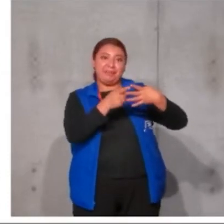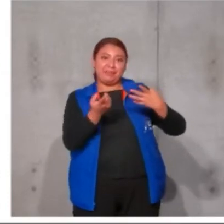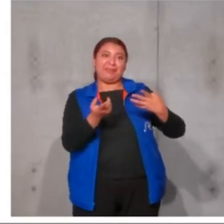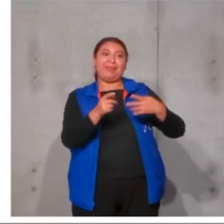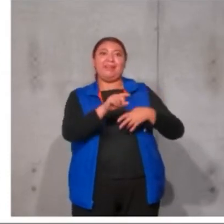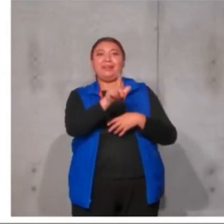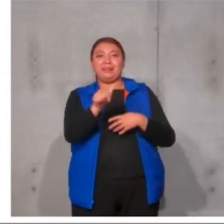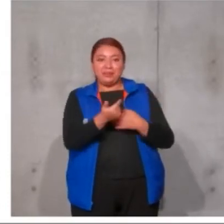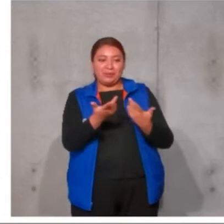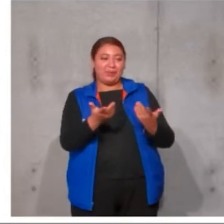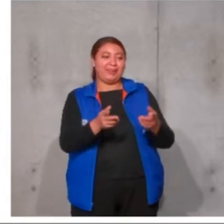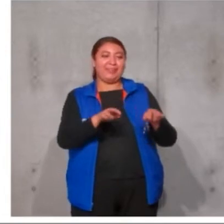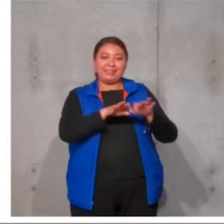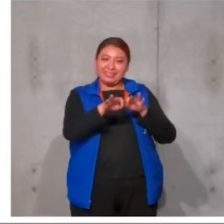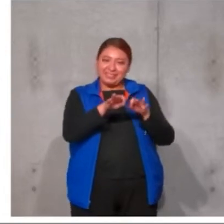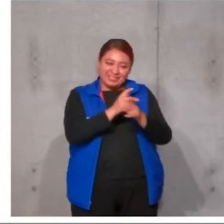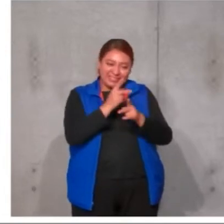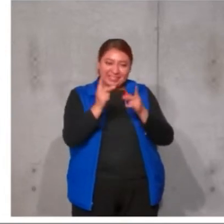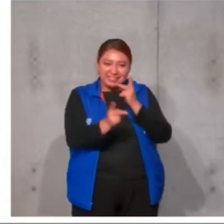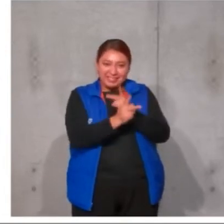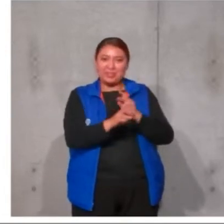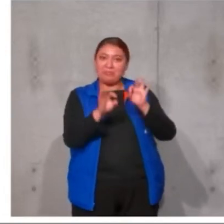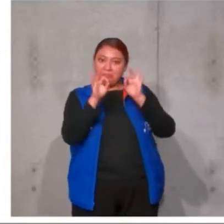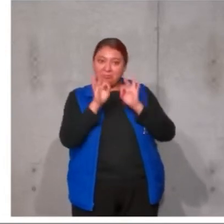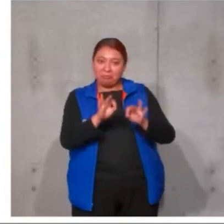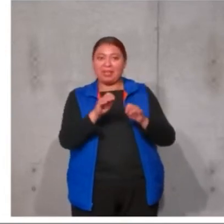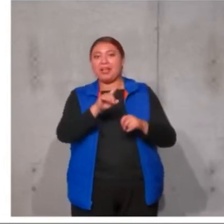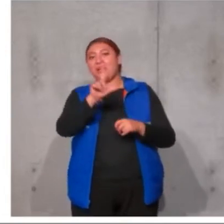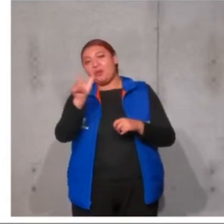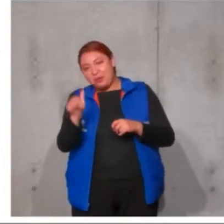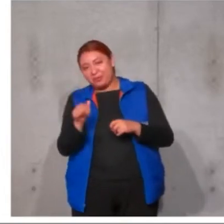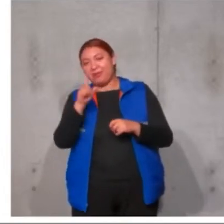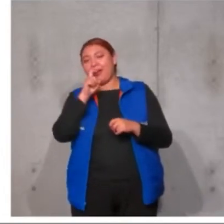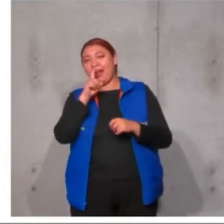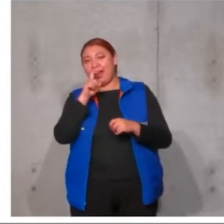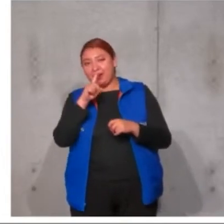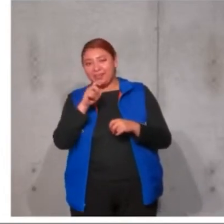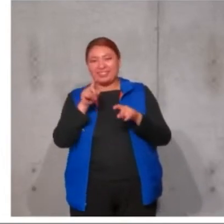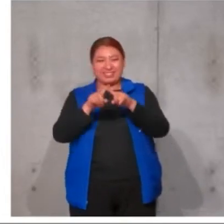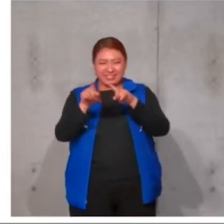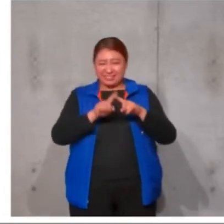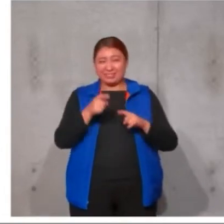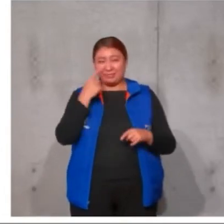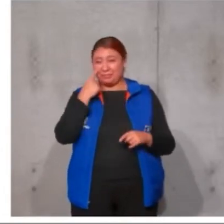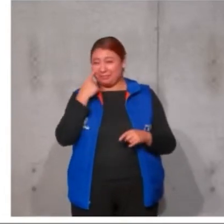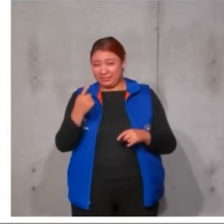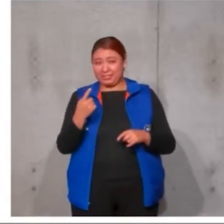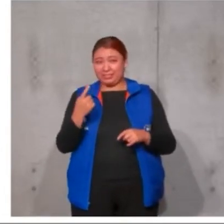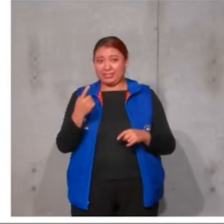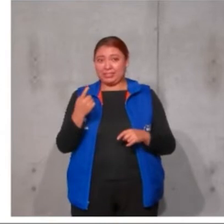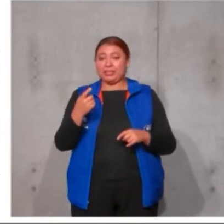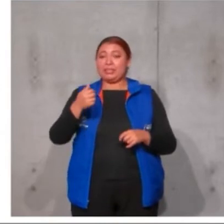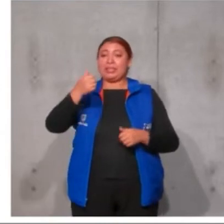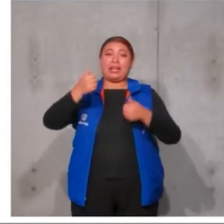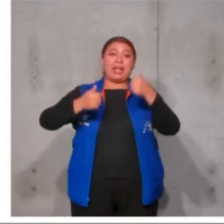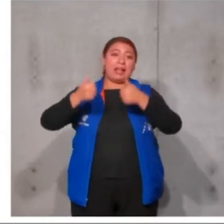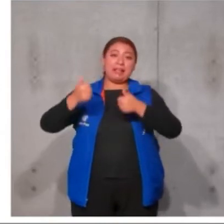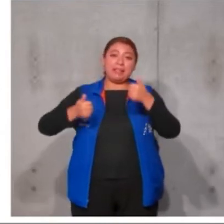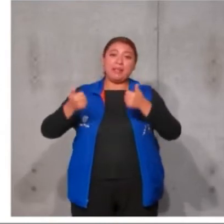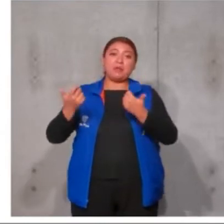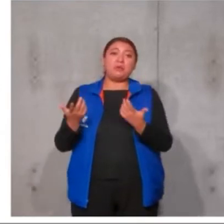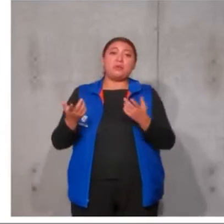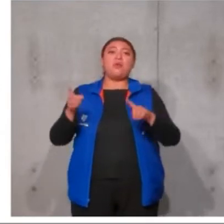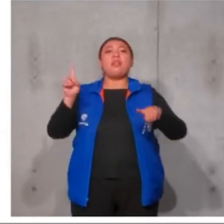humanos, luego la calidad, después el cuidado del agua y al último el clima organizacional. Entonces, vean, o sea, son